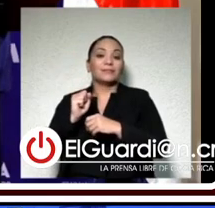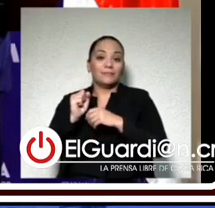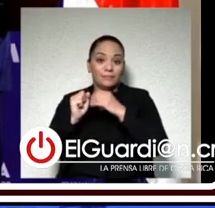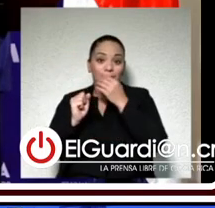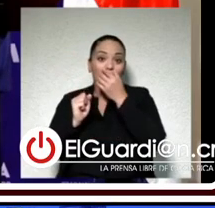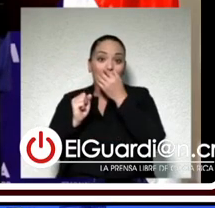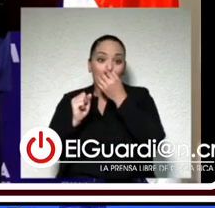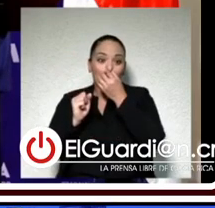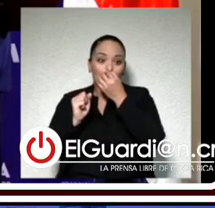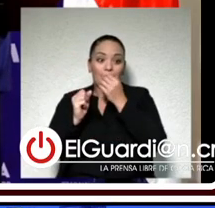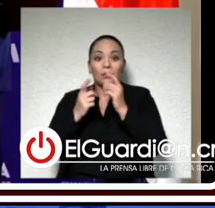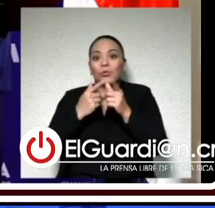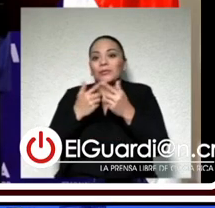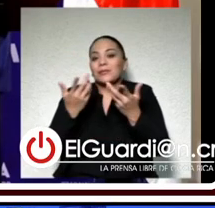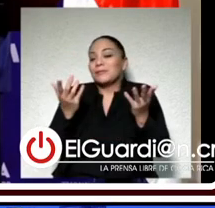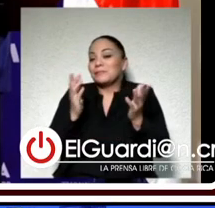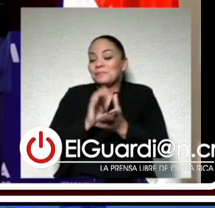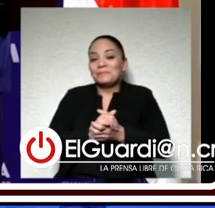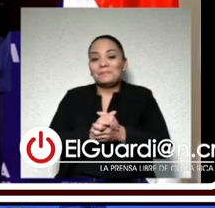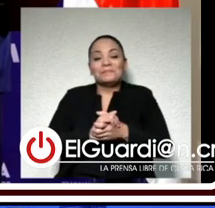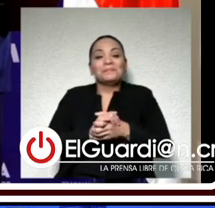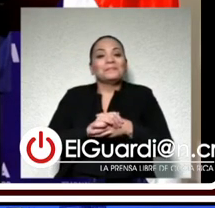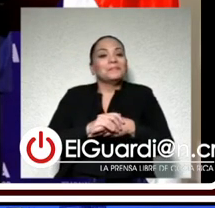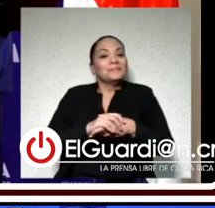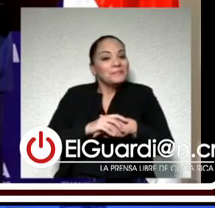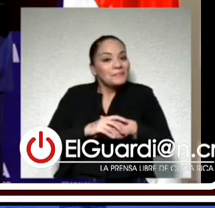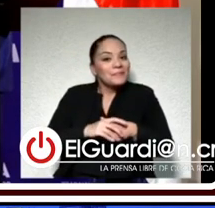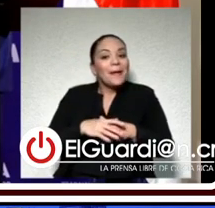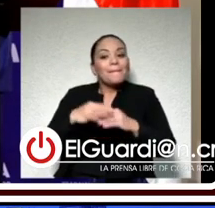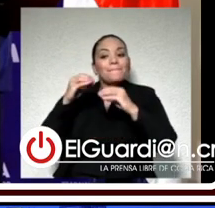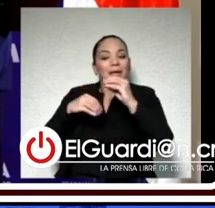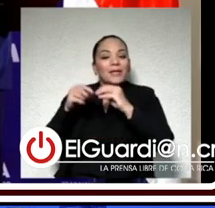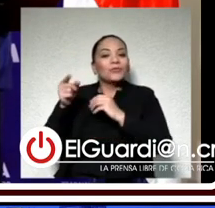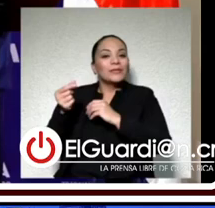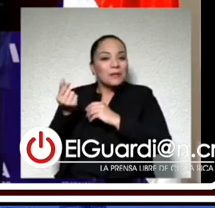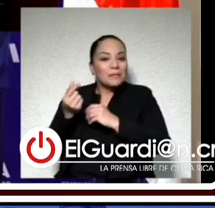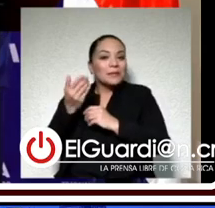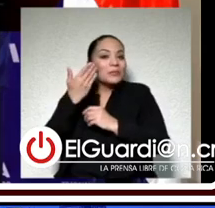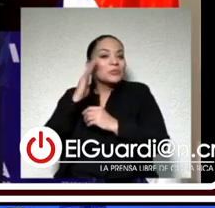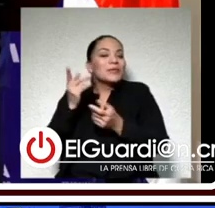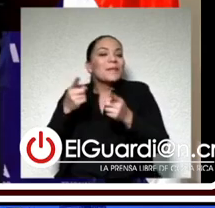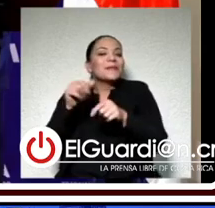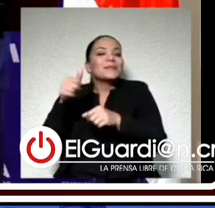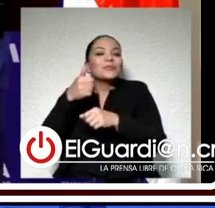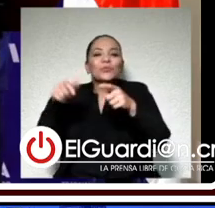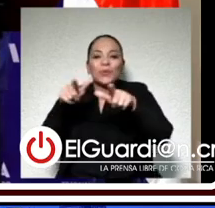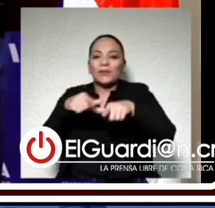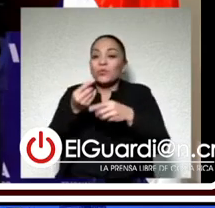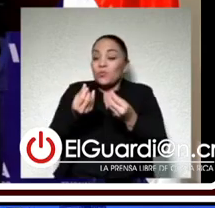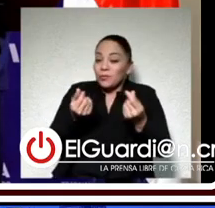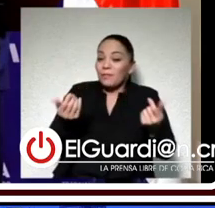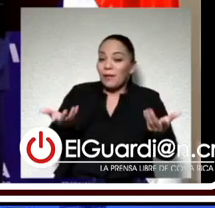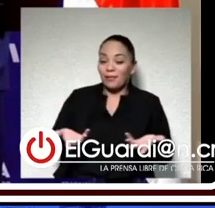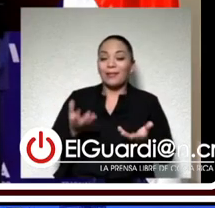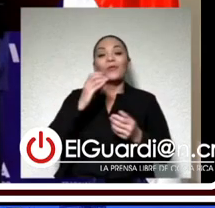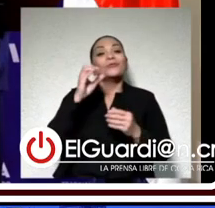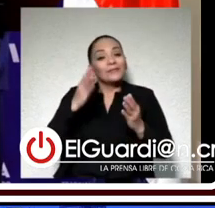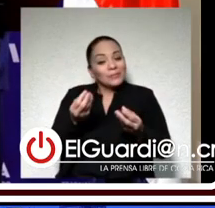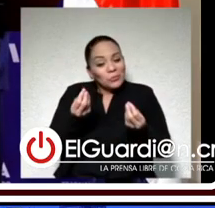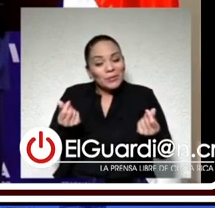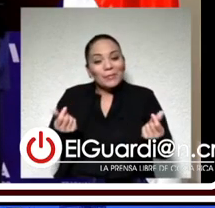Por menos que eso, quién sabe qué pasa en ciertas partes, hablando de sicarios. Eso es un montón de plata,